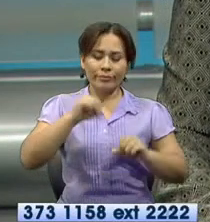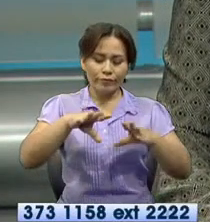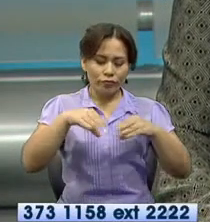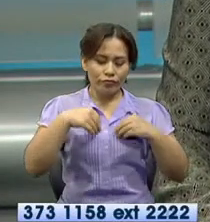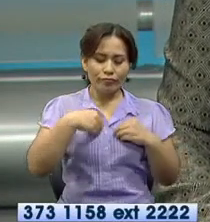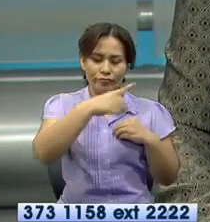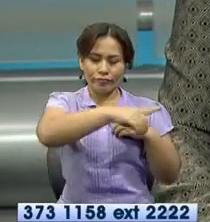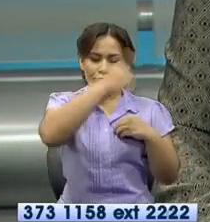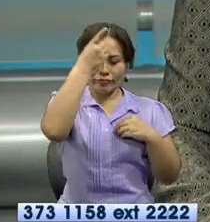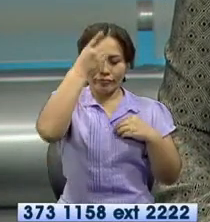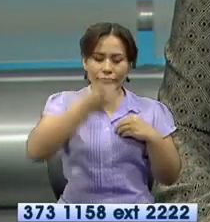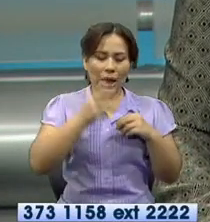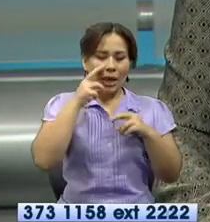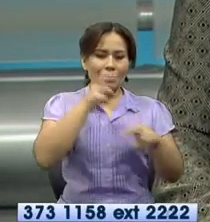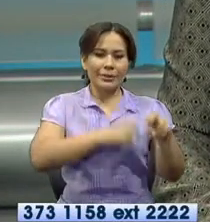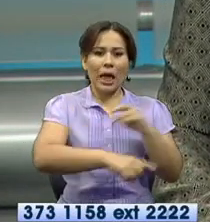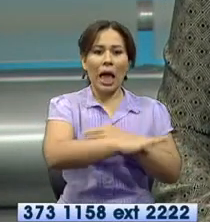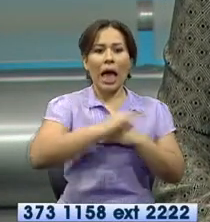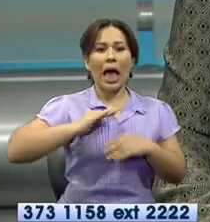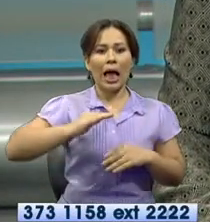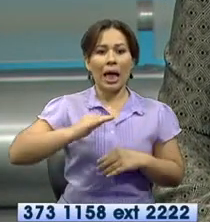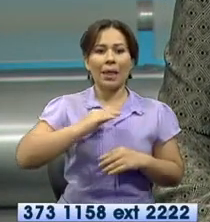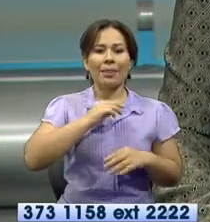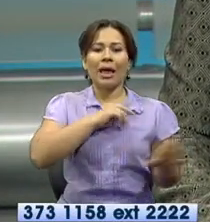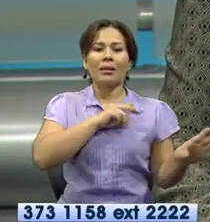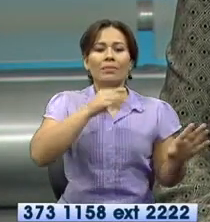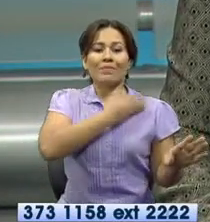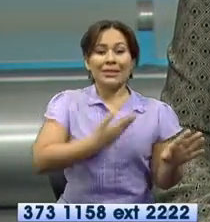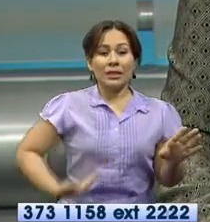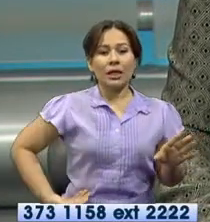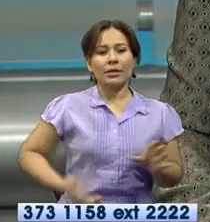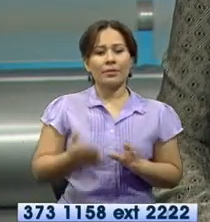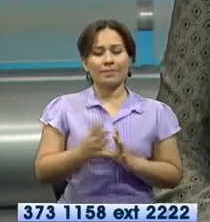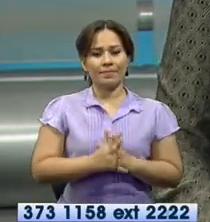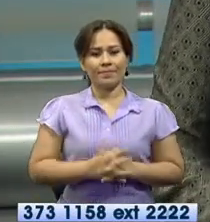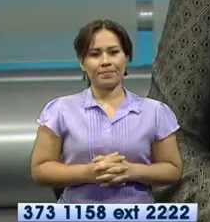mandatario y que analizan el futuro de su pedido de consulta.